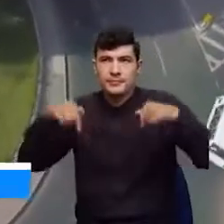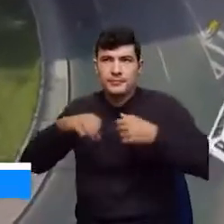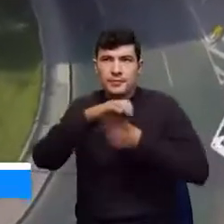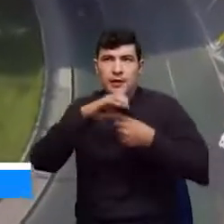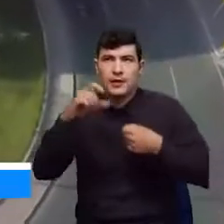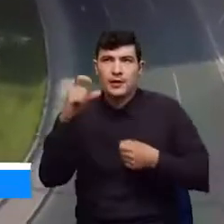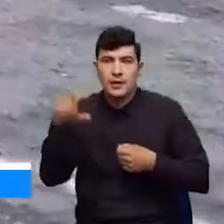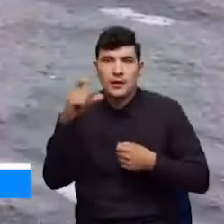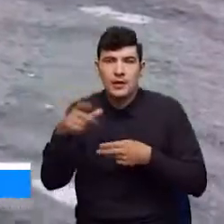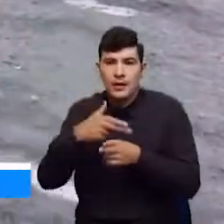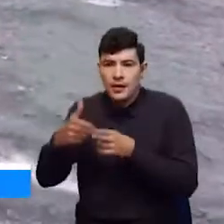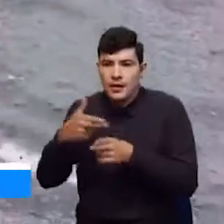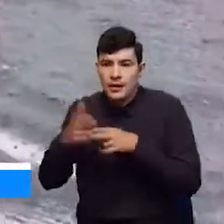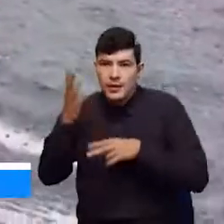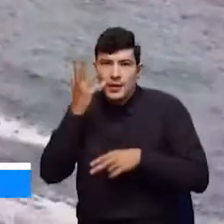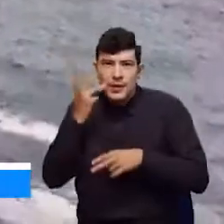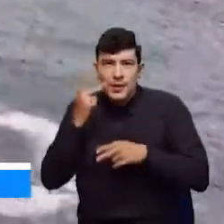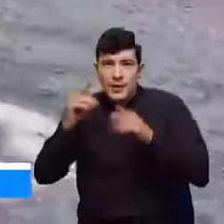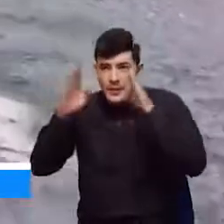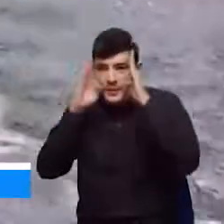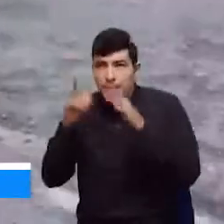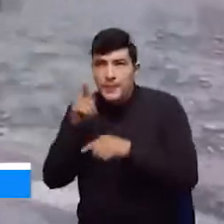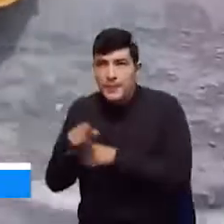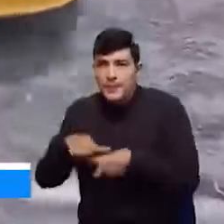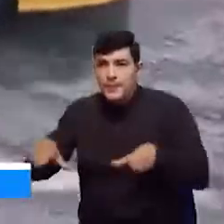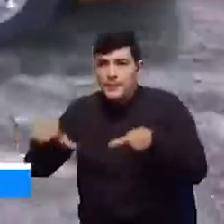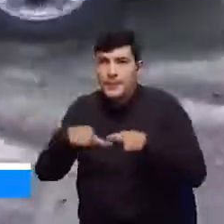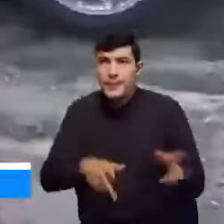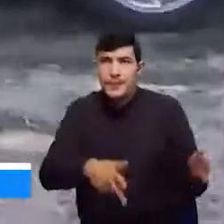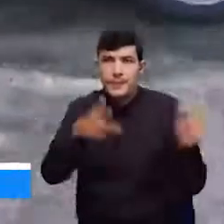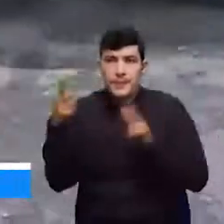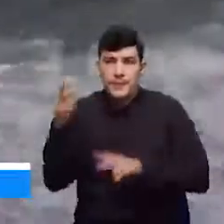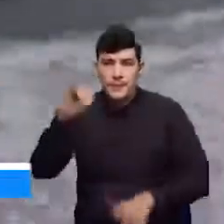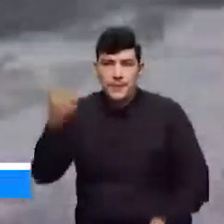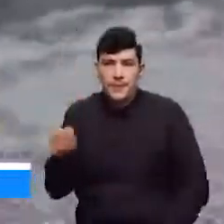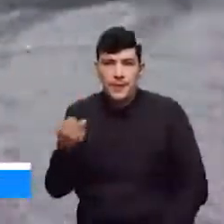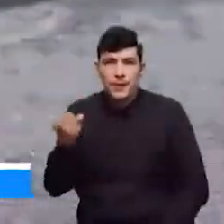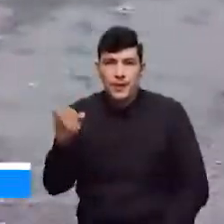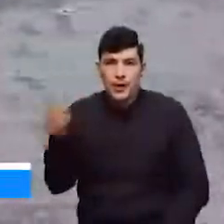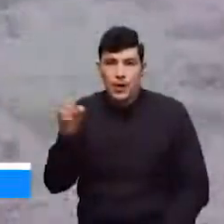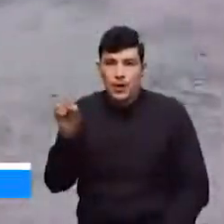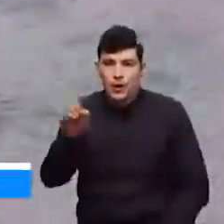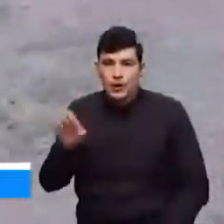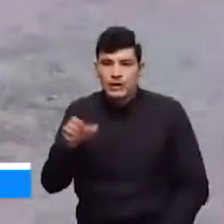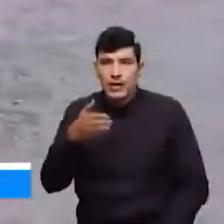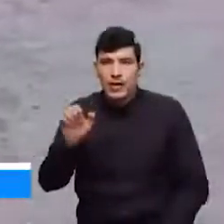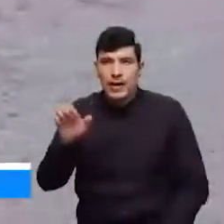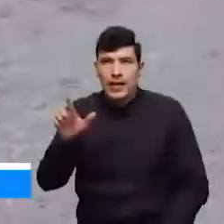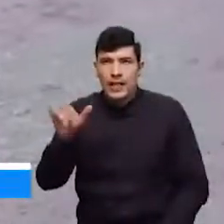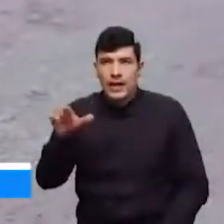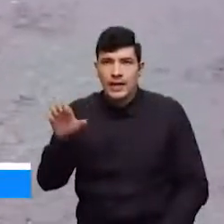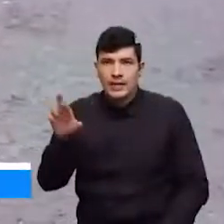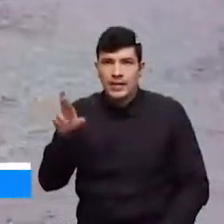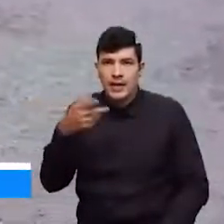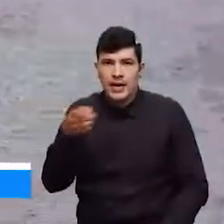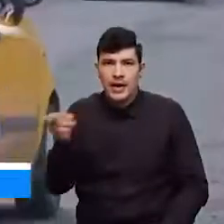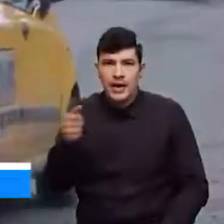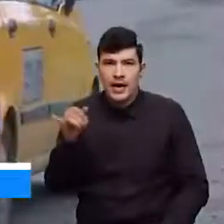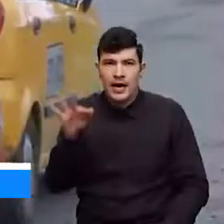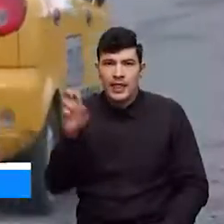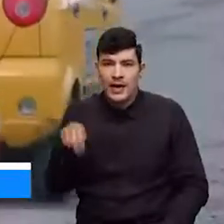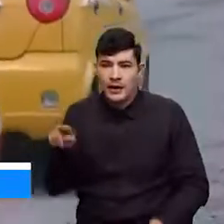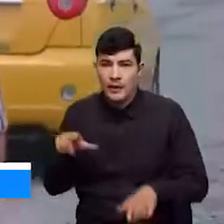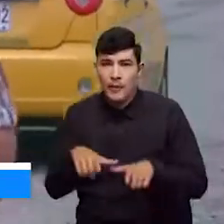En los próximos días será intervenido este, el puente Jorge Eliezer Gaitán Durán, uno de los más congestionados y más importantes de la